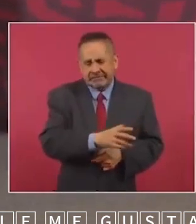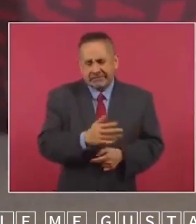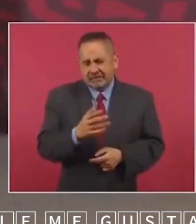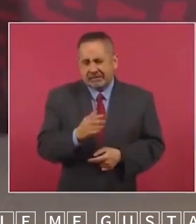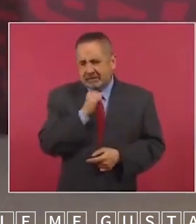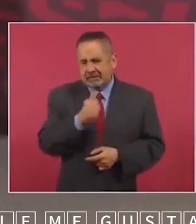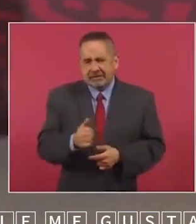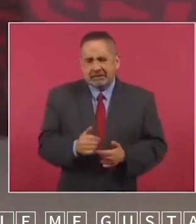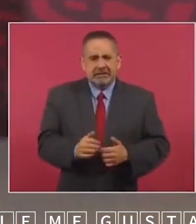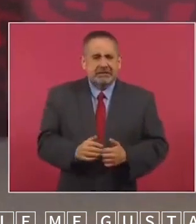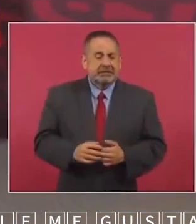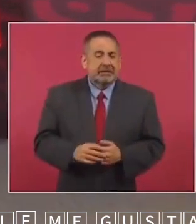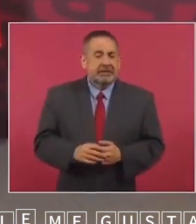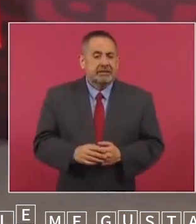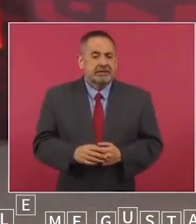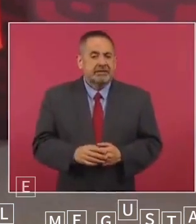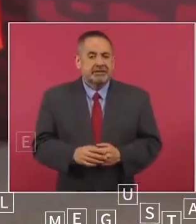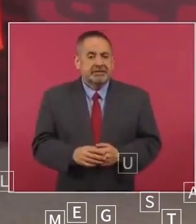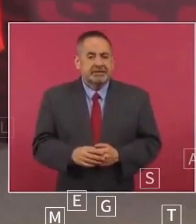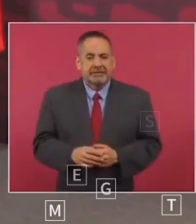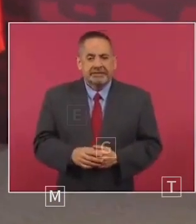que son